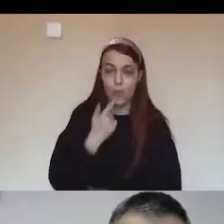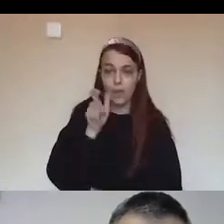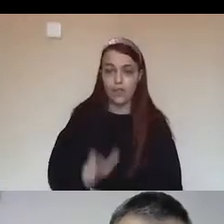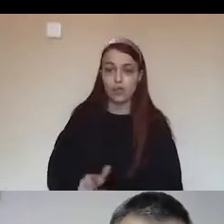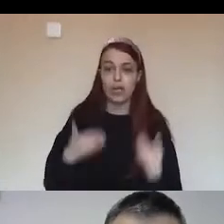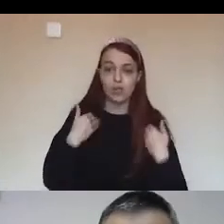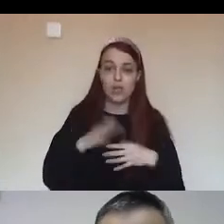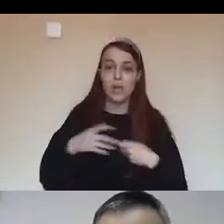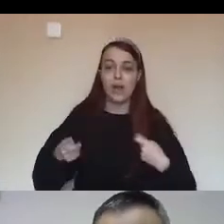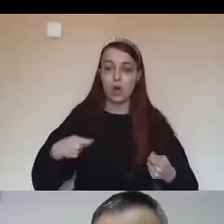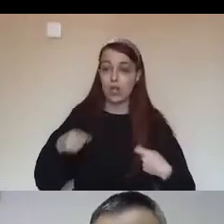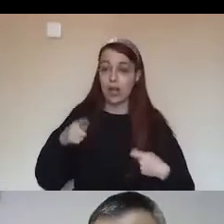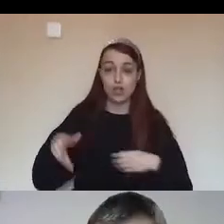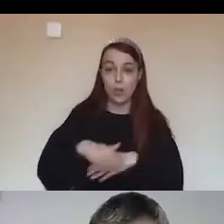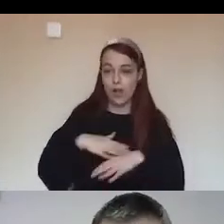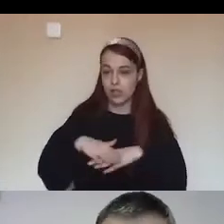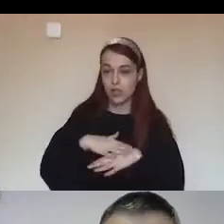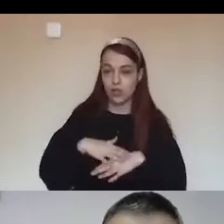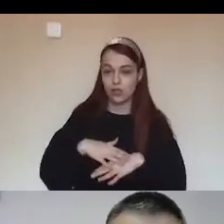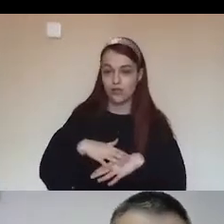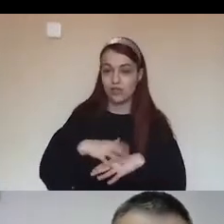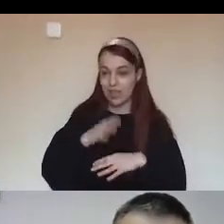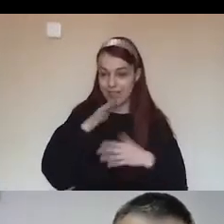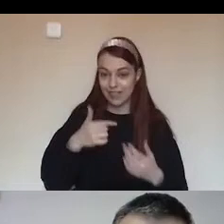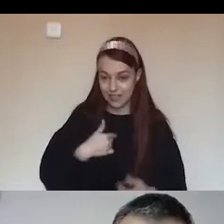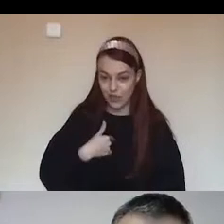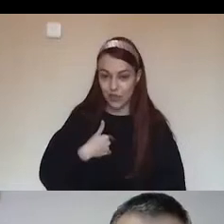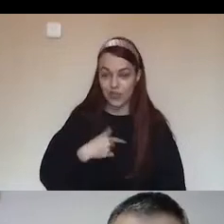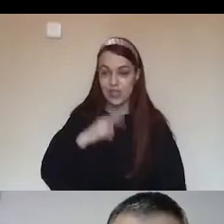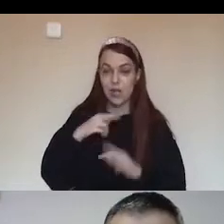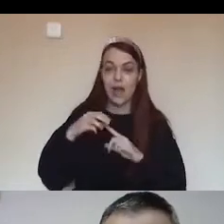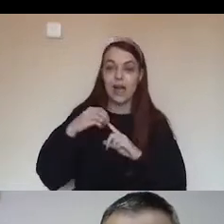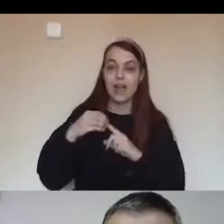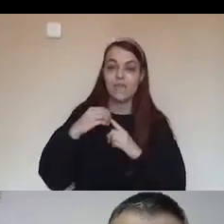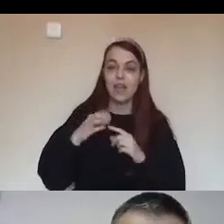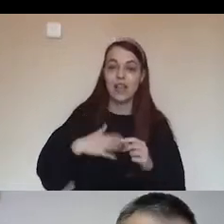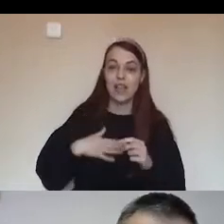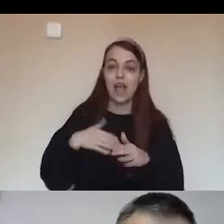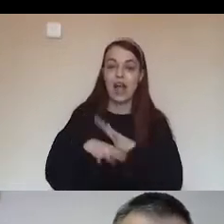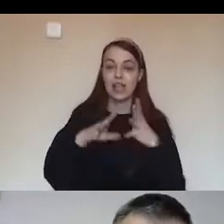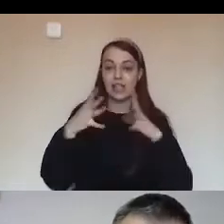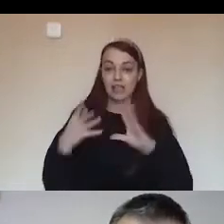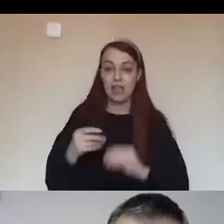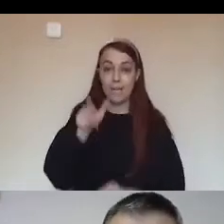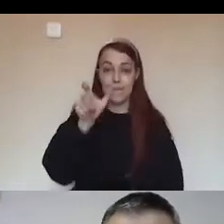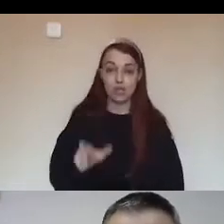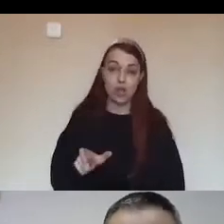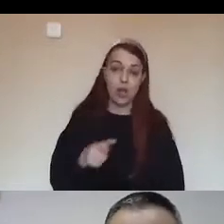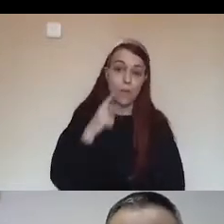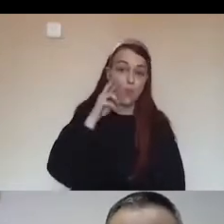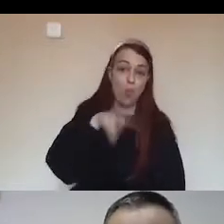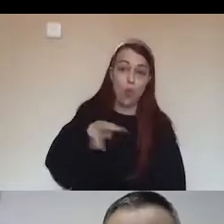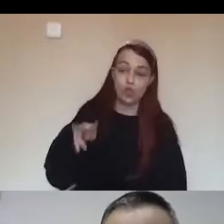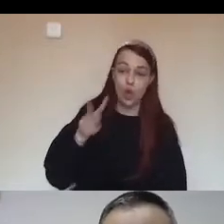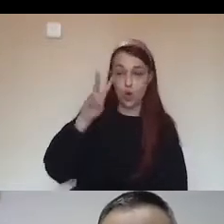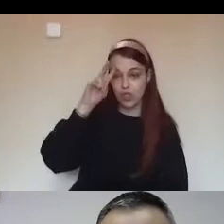Eso es fundamental. En este caso, soy yo. Le llamamos el referente de accesibilidad. Es la persona que se supone que más sabe en el museo de esto